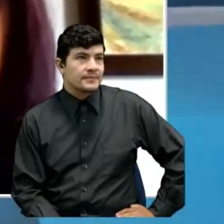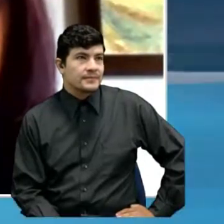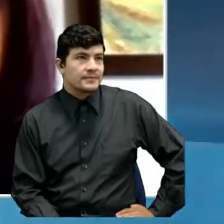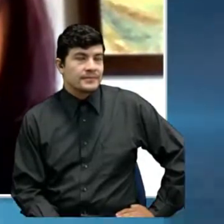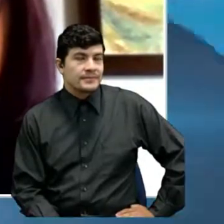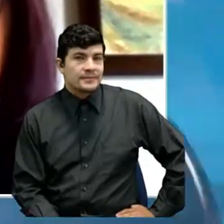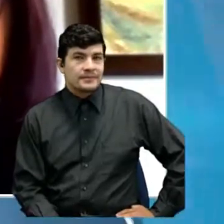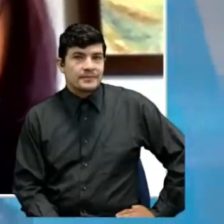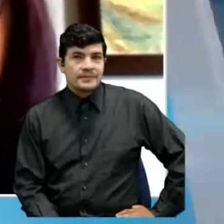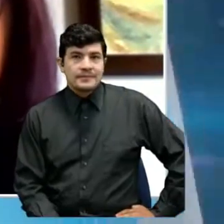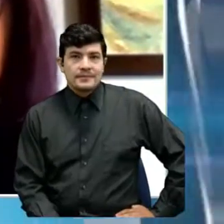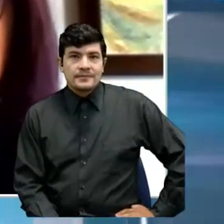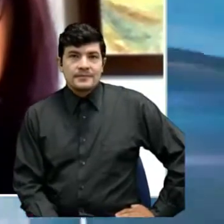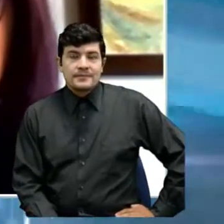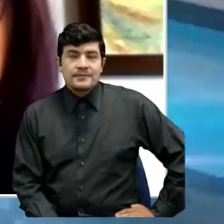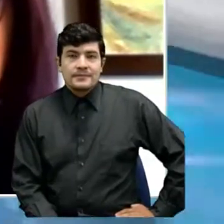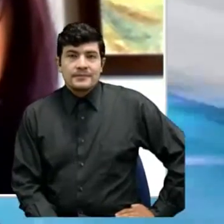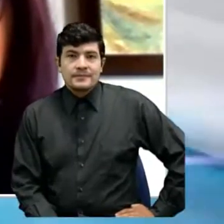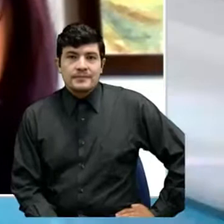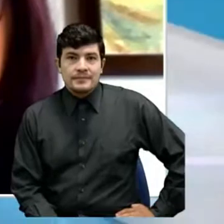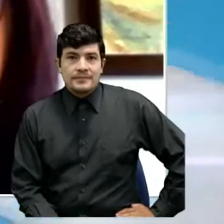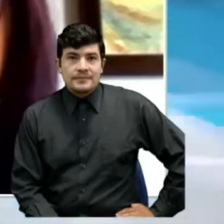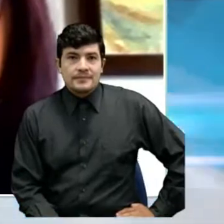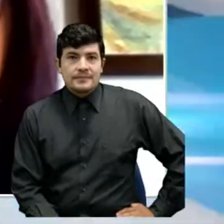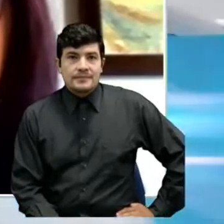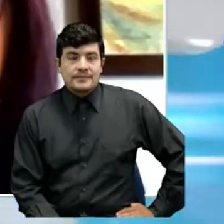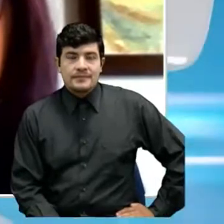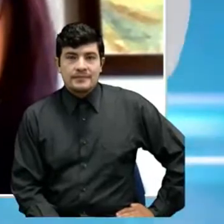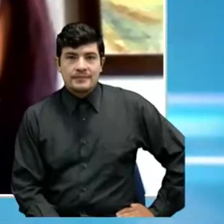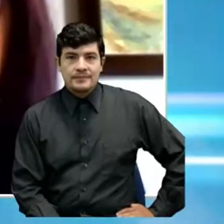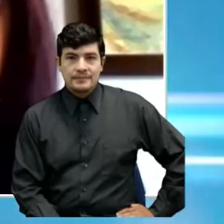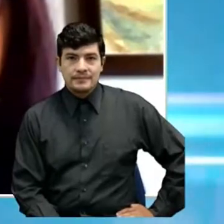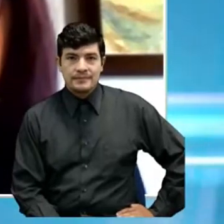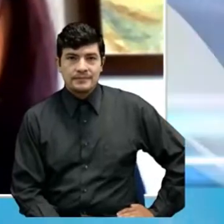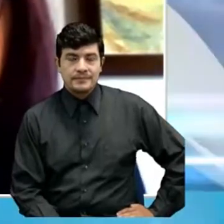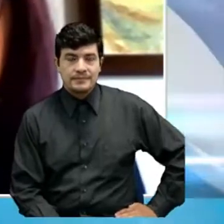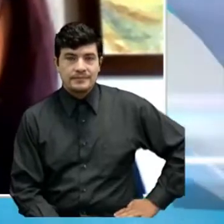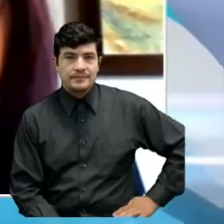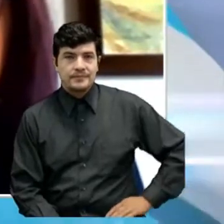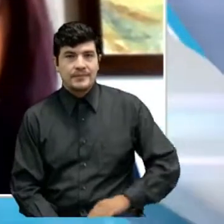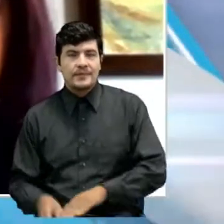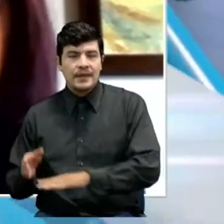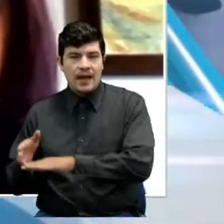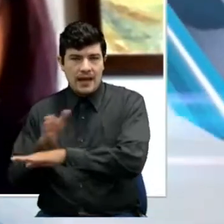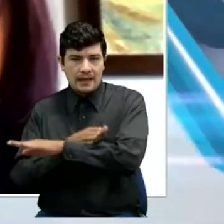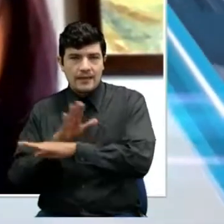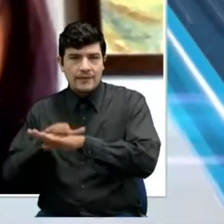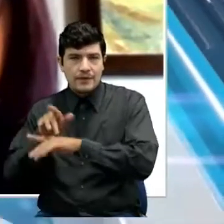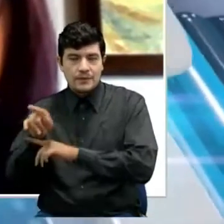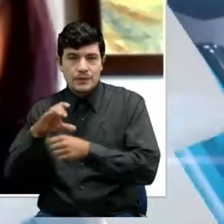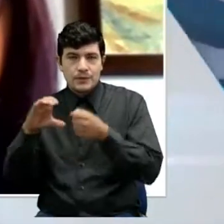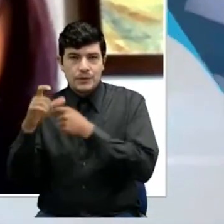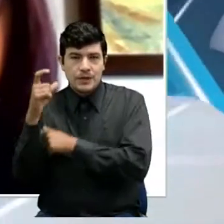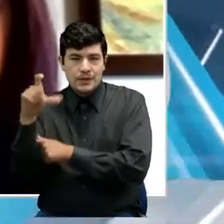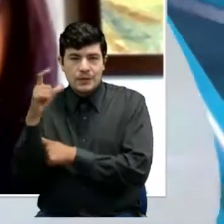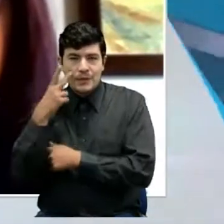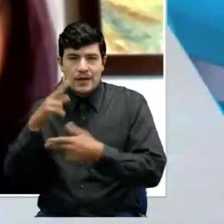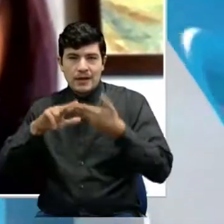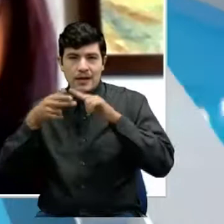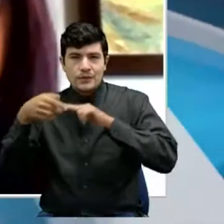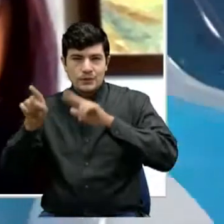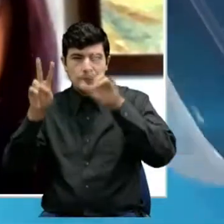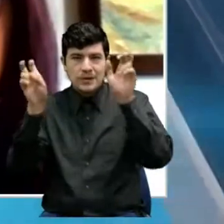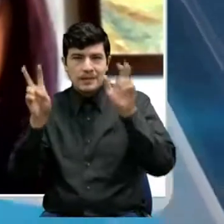televidentes, especialmente lo que decía este informe que nos presentaron nuestros compañeros de la ciudad de Cúcuta, que está directamente relacionado